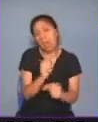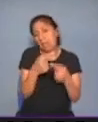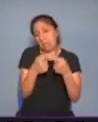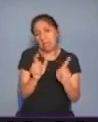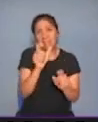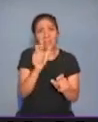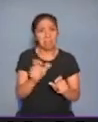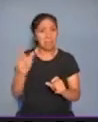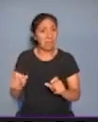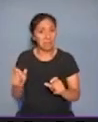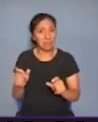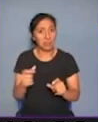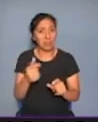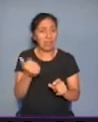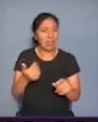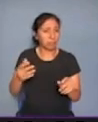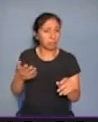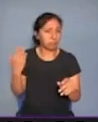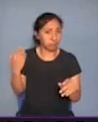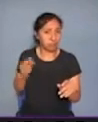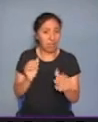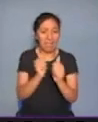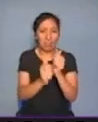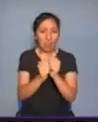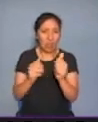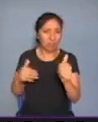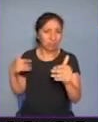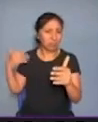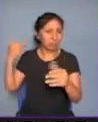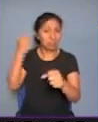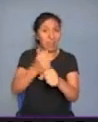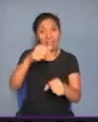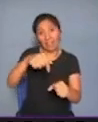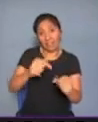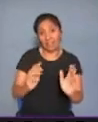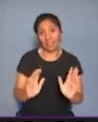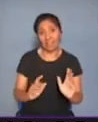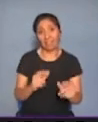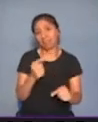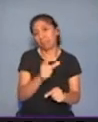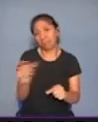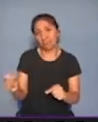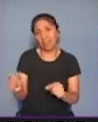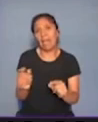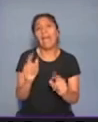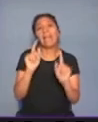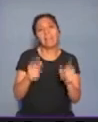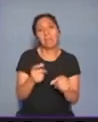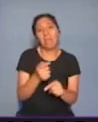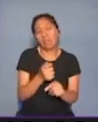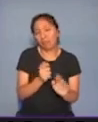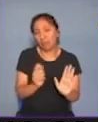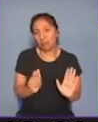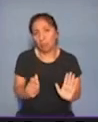que transcurrieron durante esta historia este y bueno y un poco de de